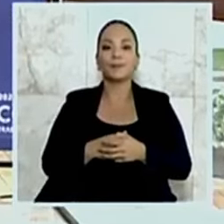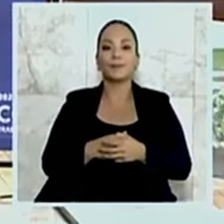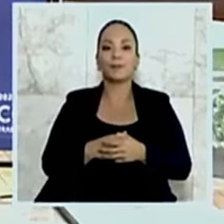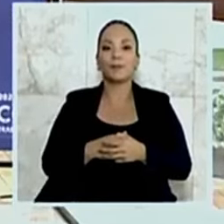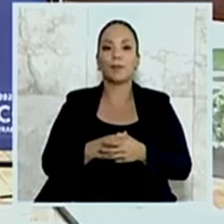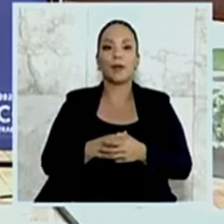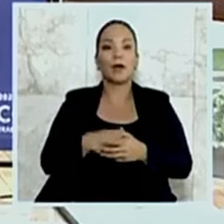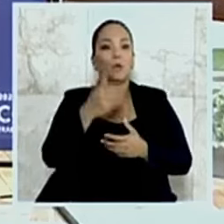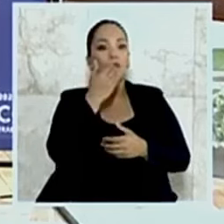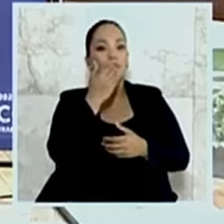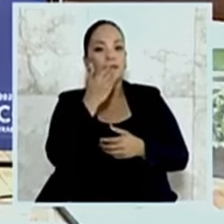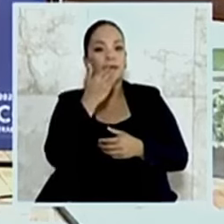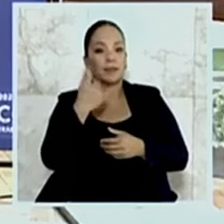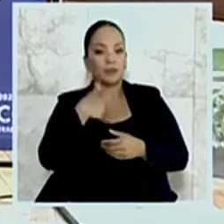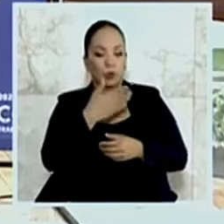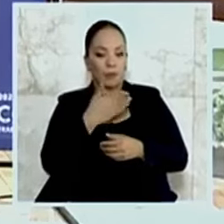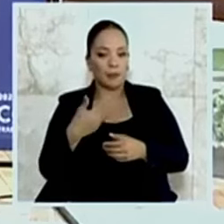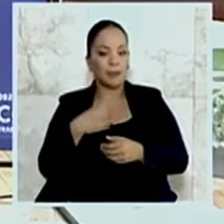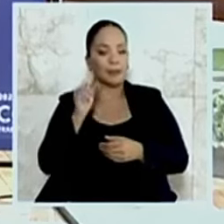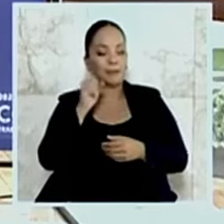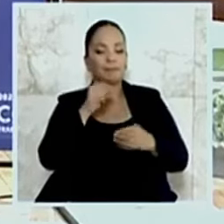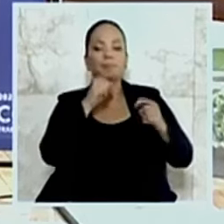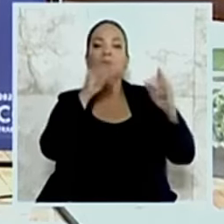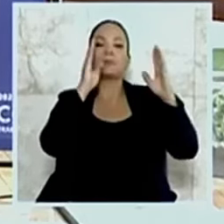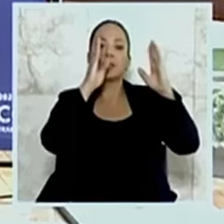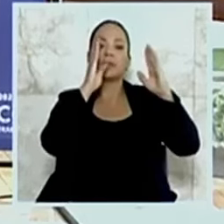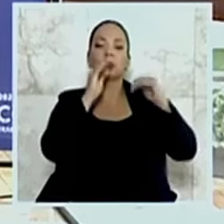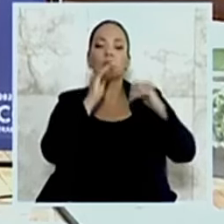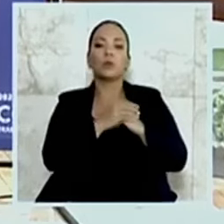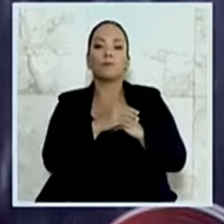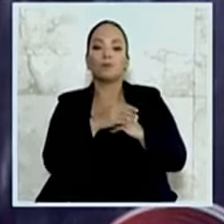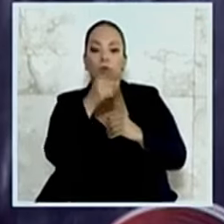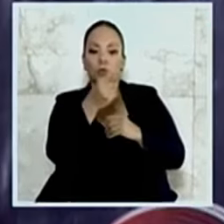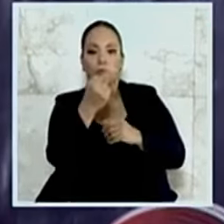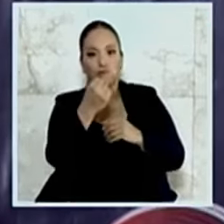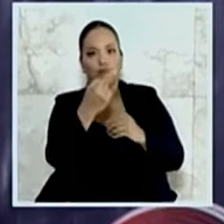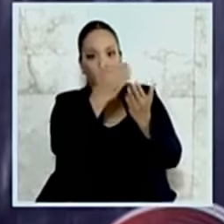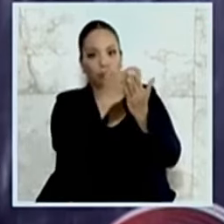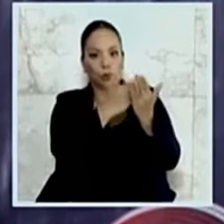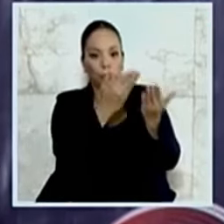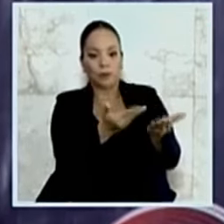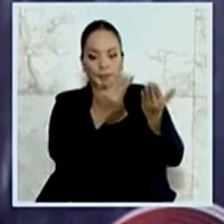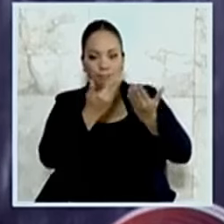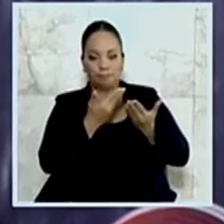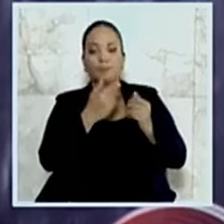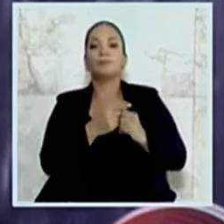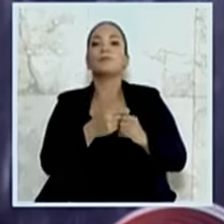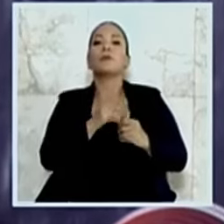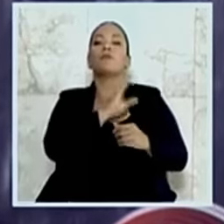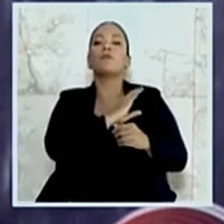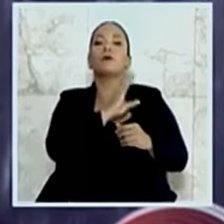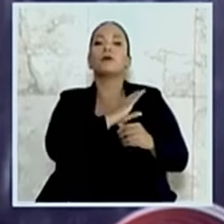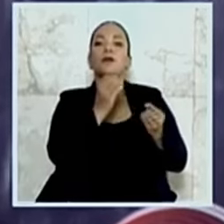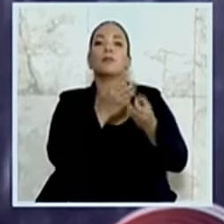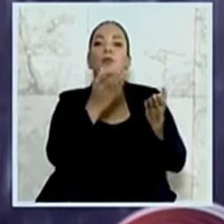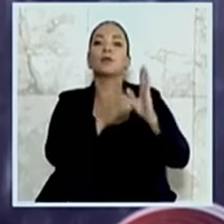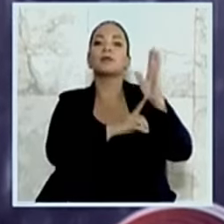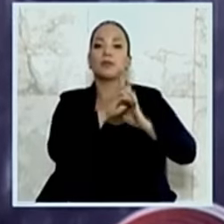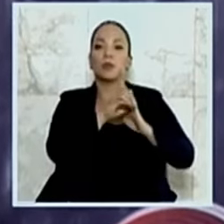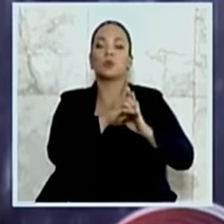las cosas y que no se dejen mal informar. Adelante, señores ministros. Muchísimas gracias, señor